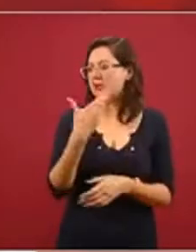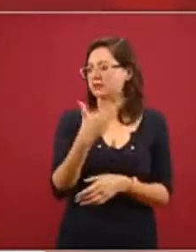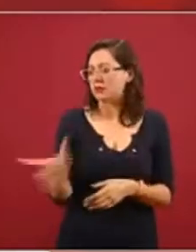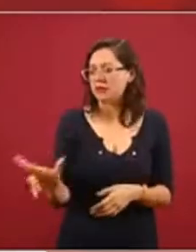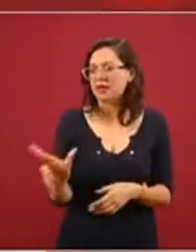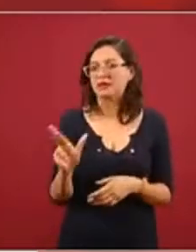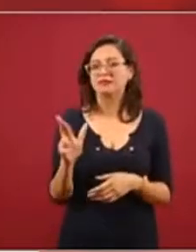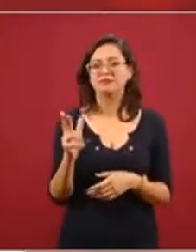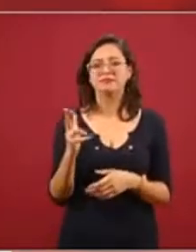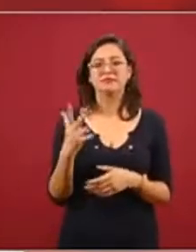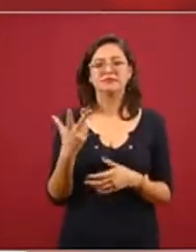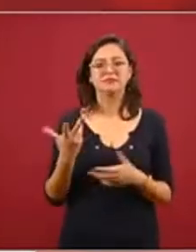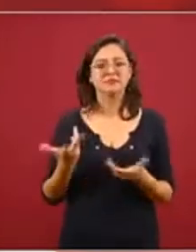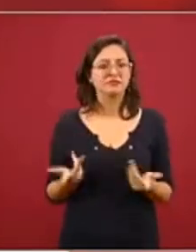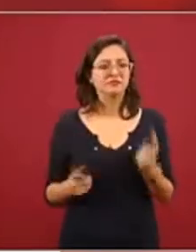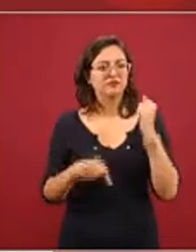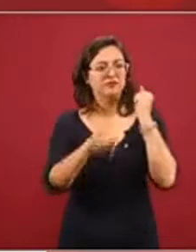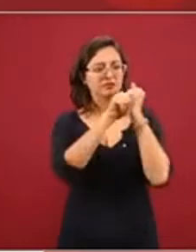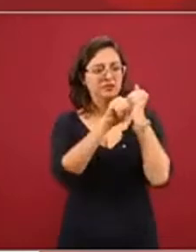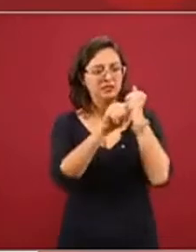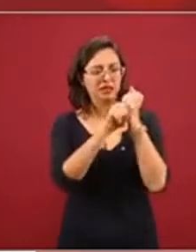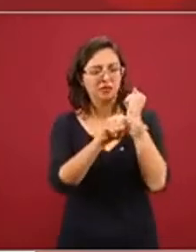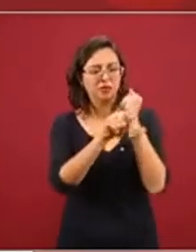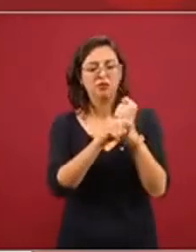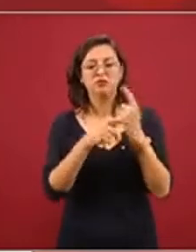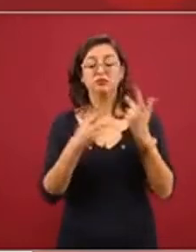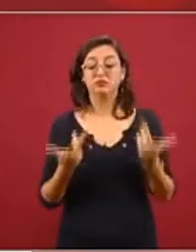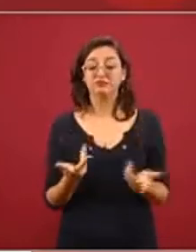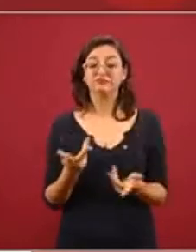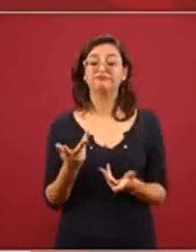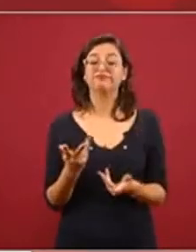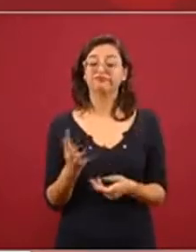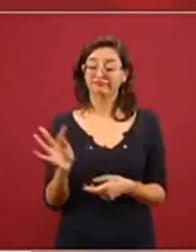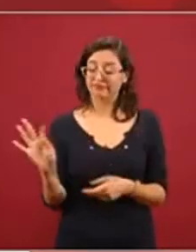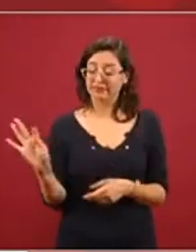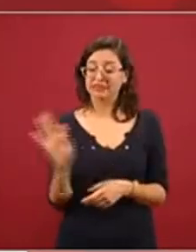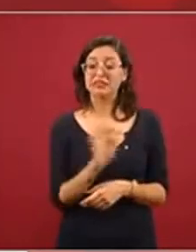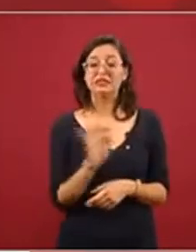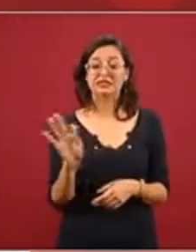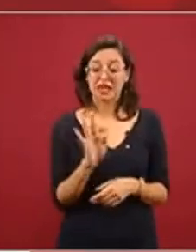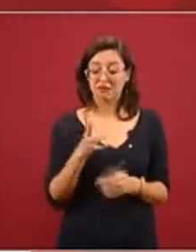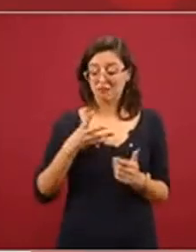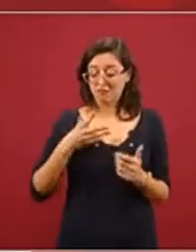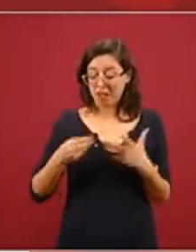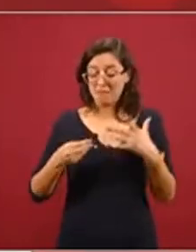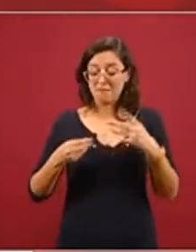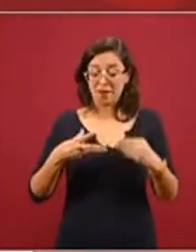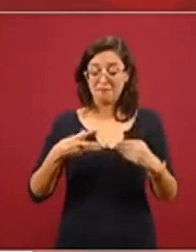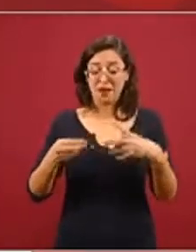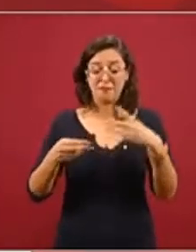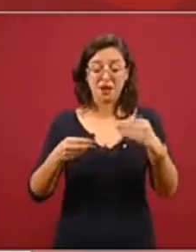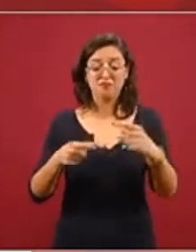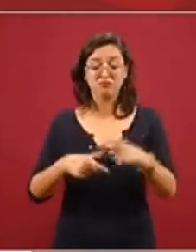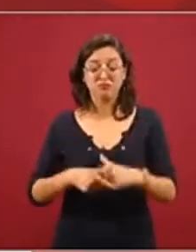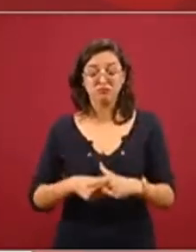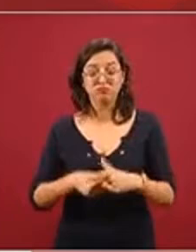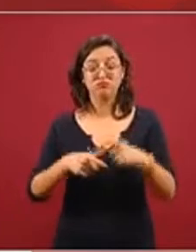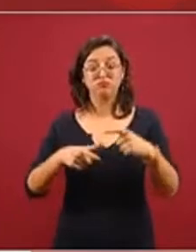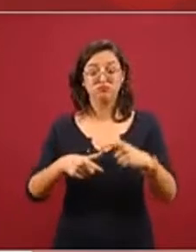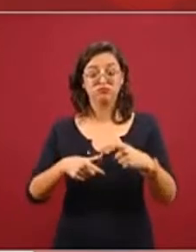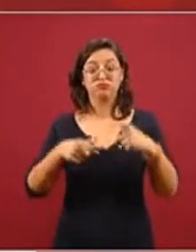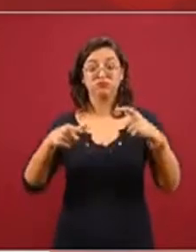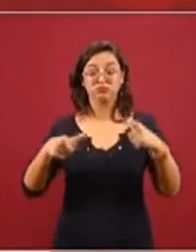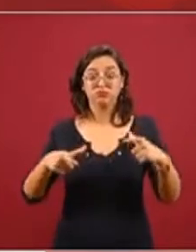restaurantes, en el propio transporte público, puede existir más contagios, y al existir más